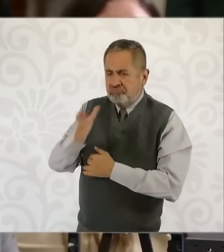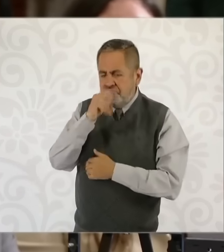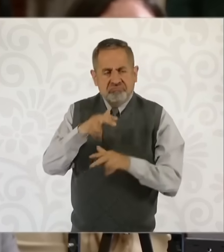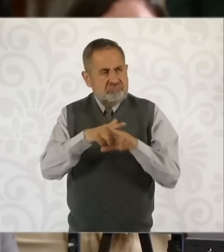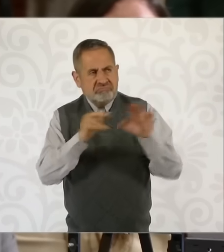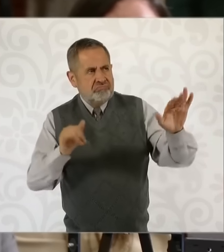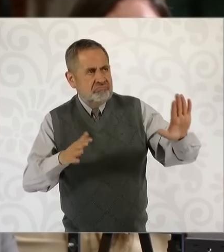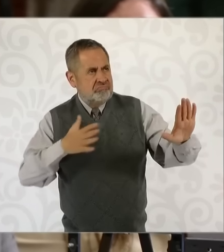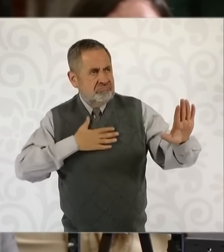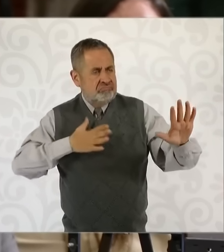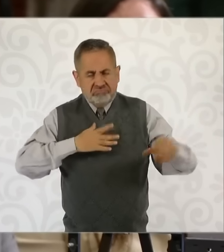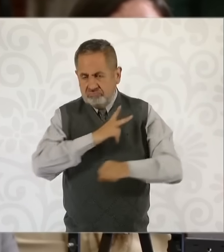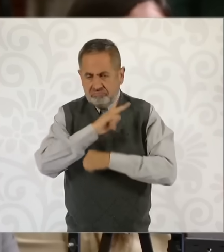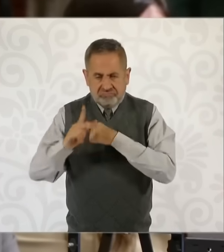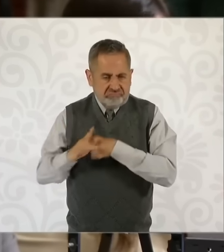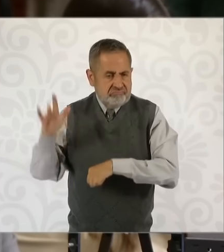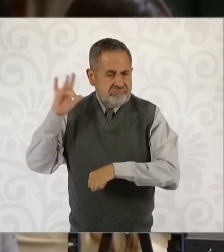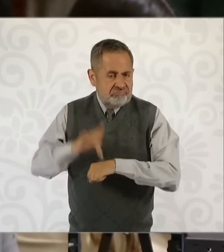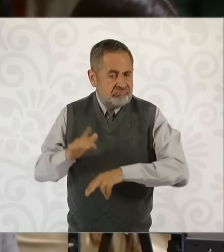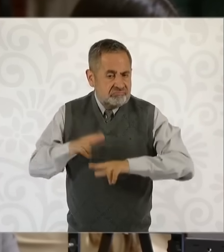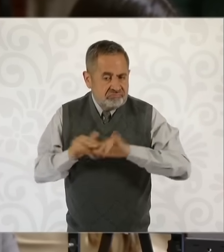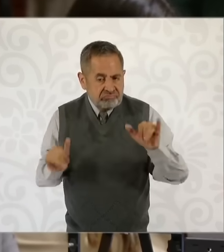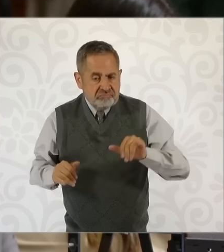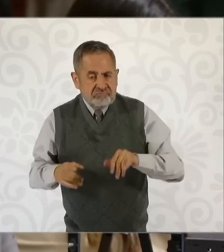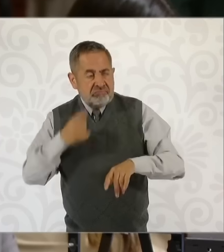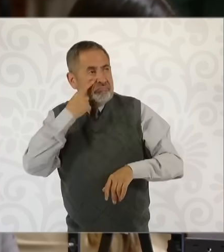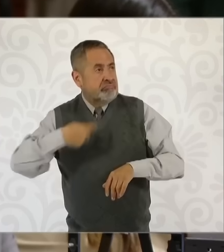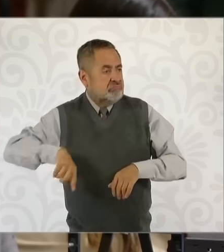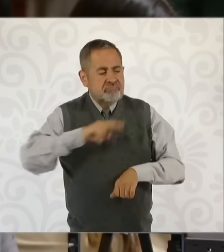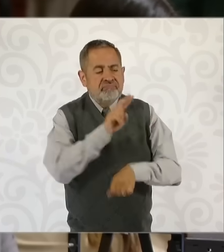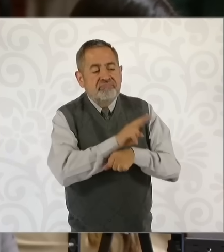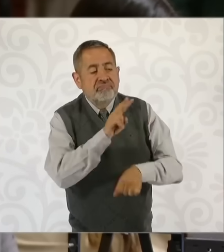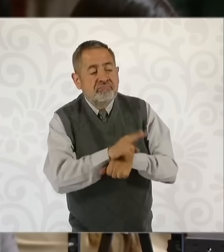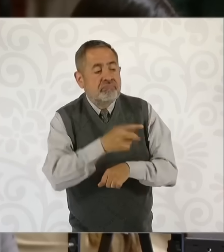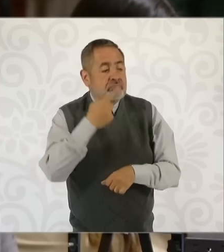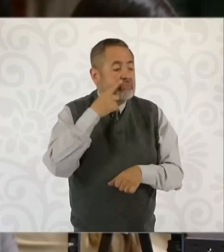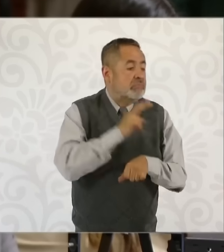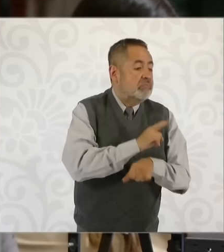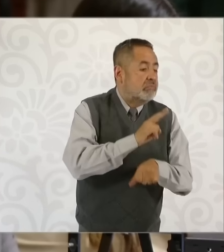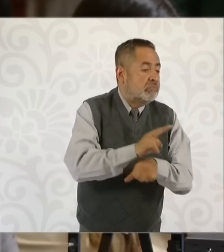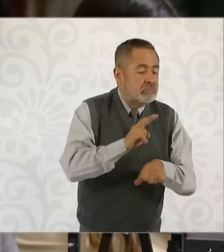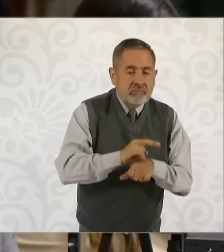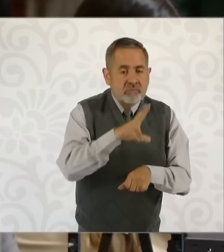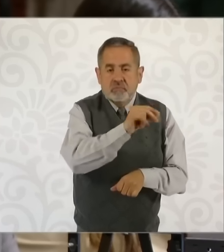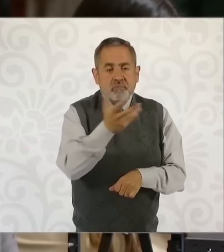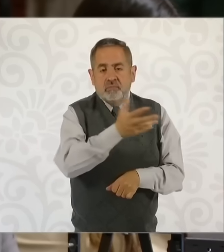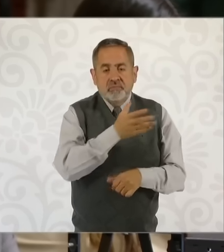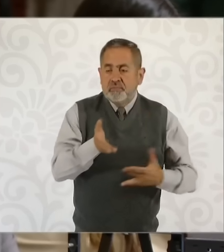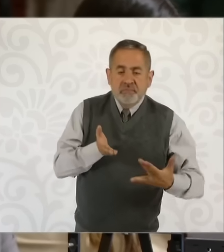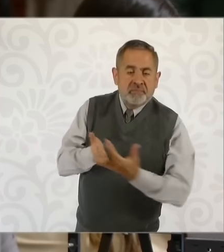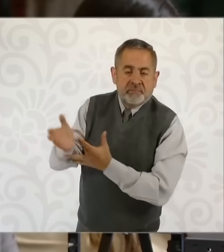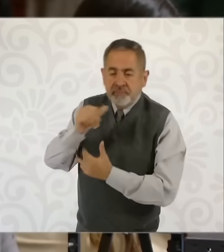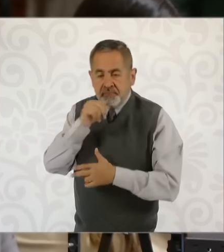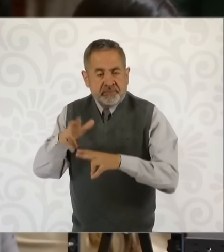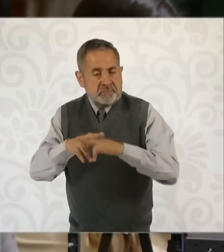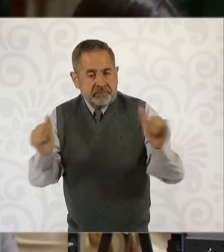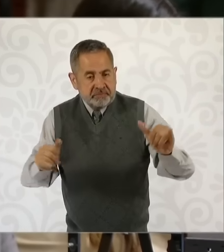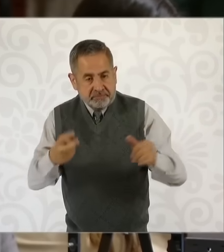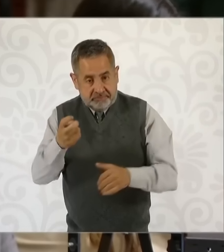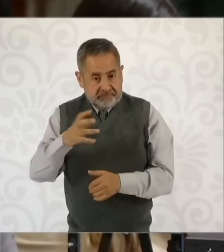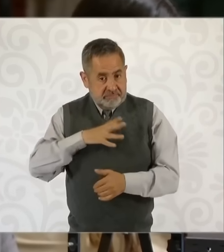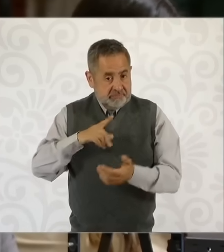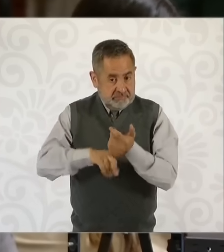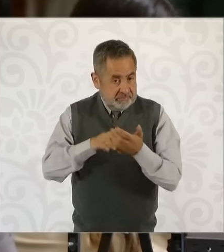en nuestro país y sobre todo para vigilar que no hagan este tipo de acciones y sobre todo que no caigan